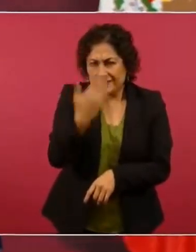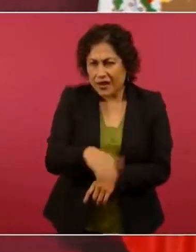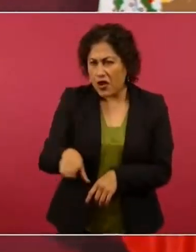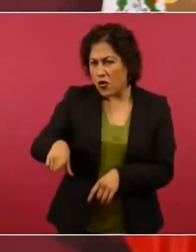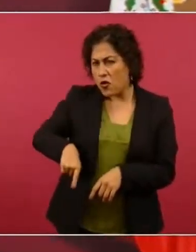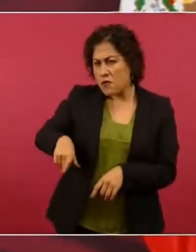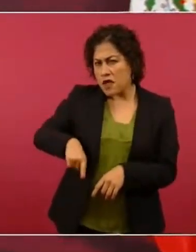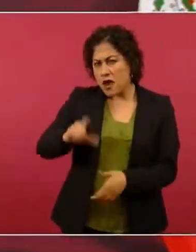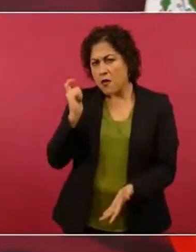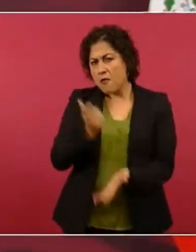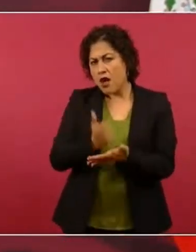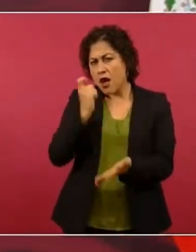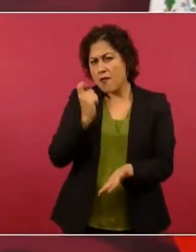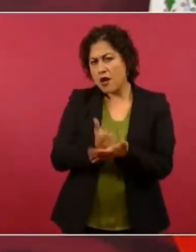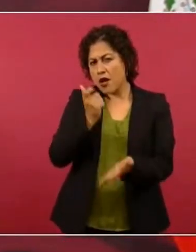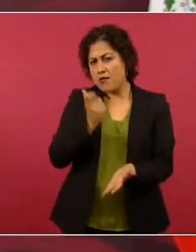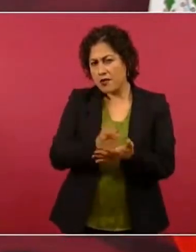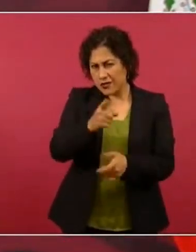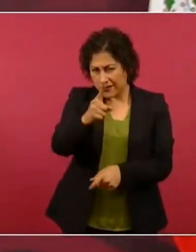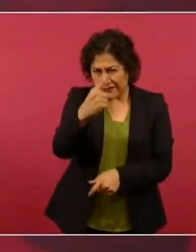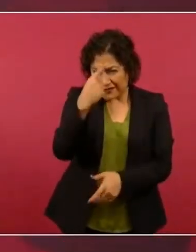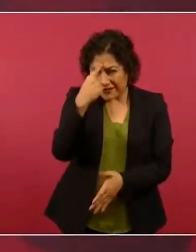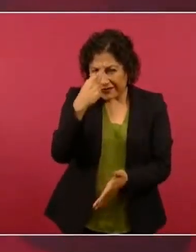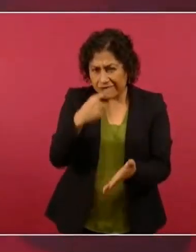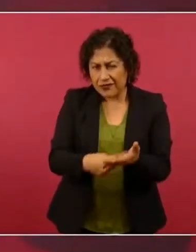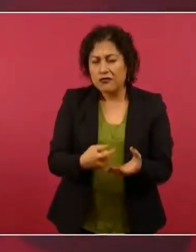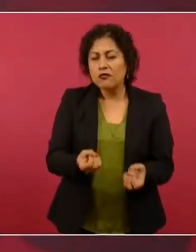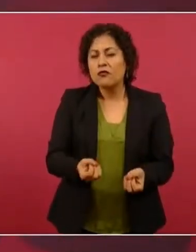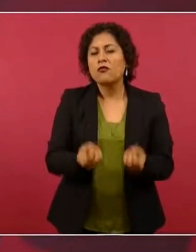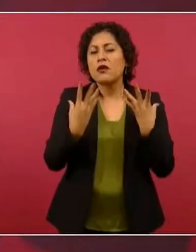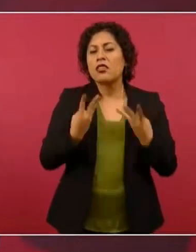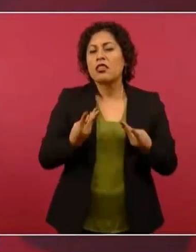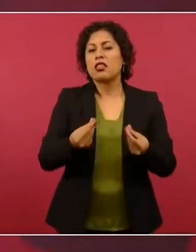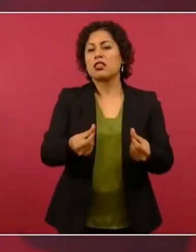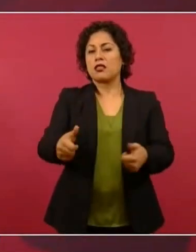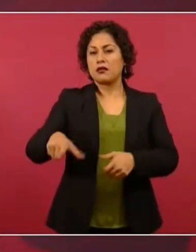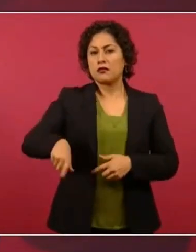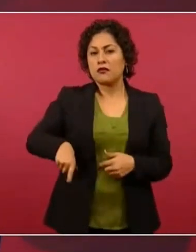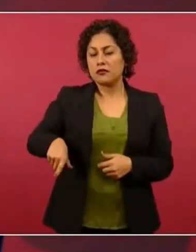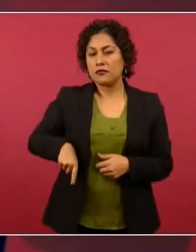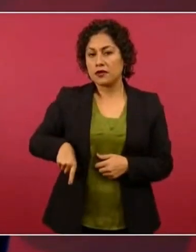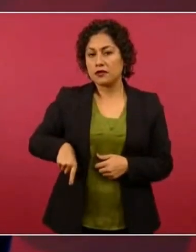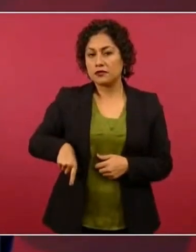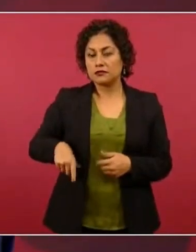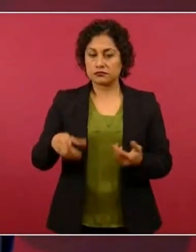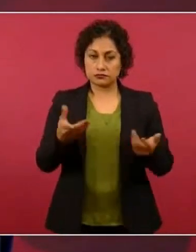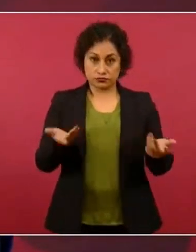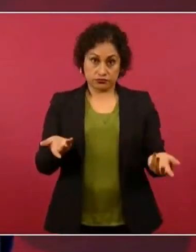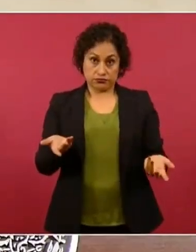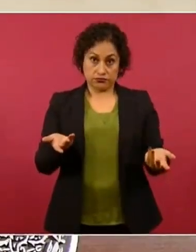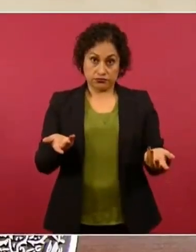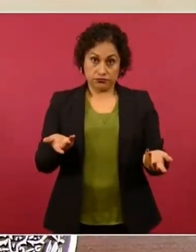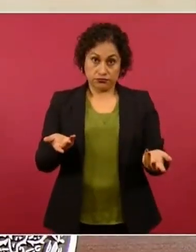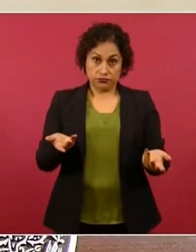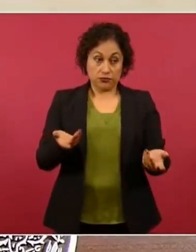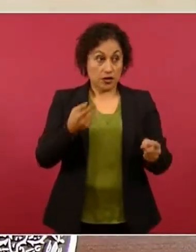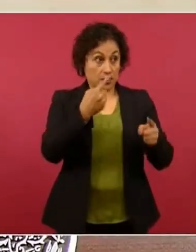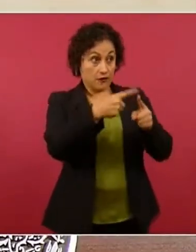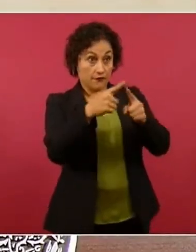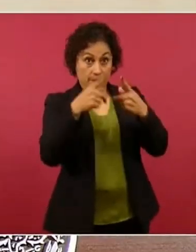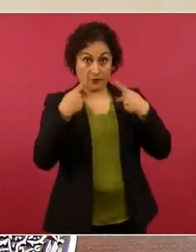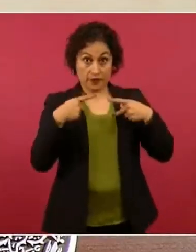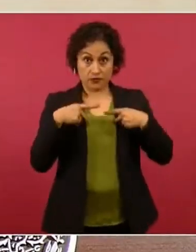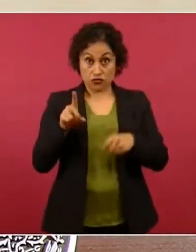de ahorro cada año eso es información para los que van a venir a protestar